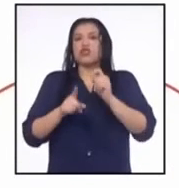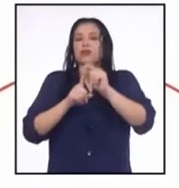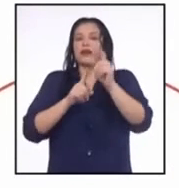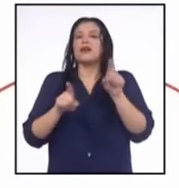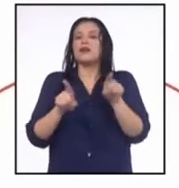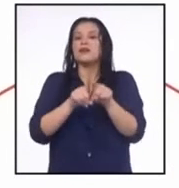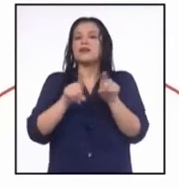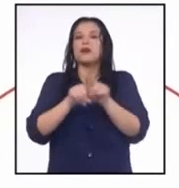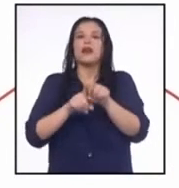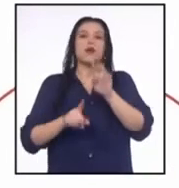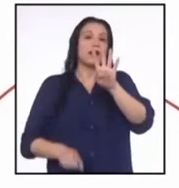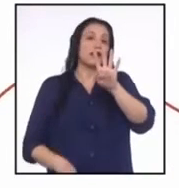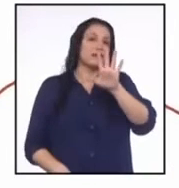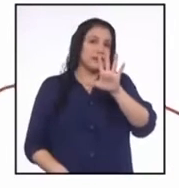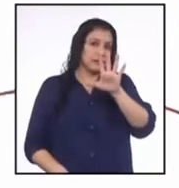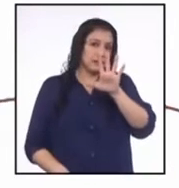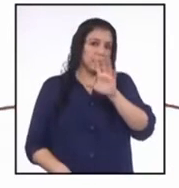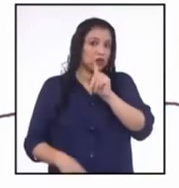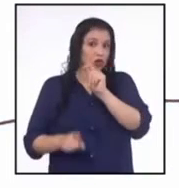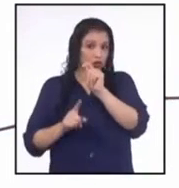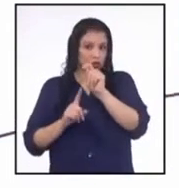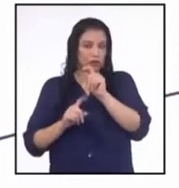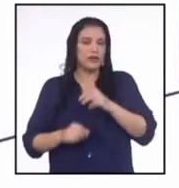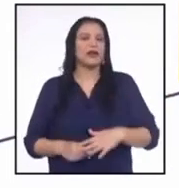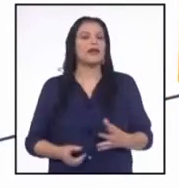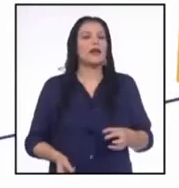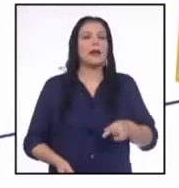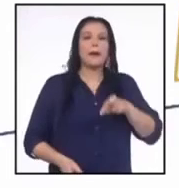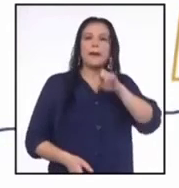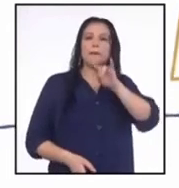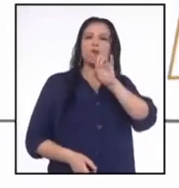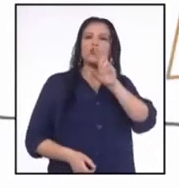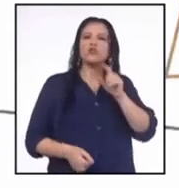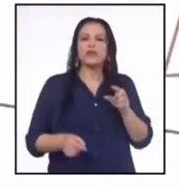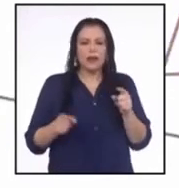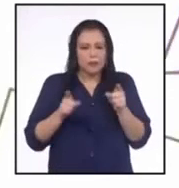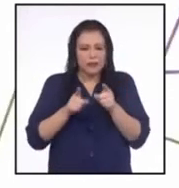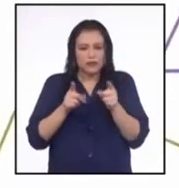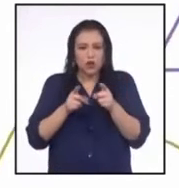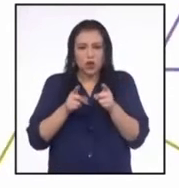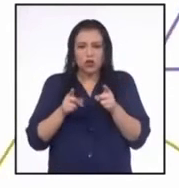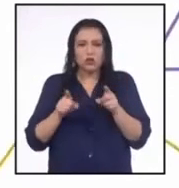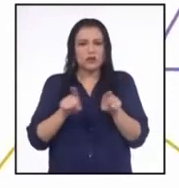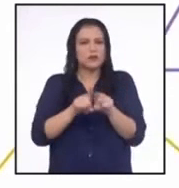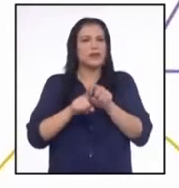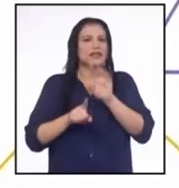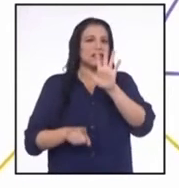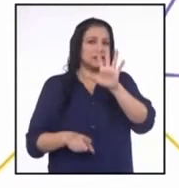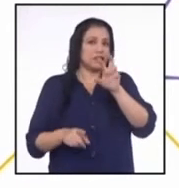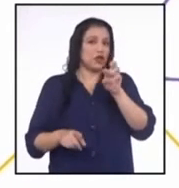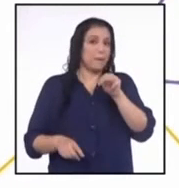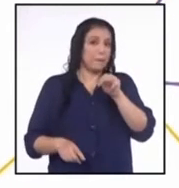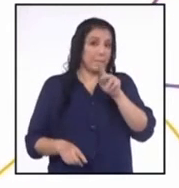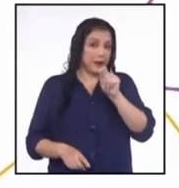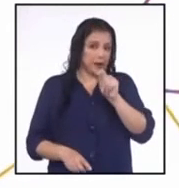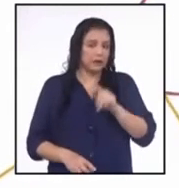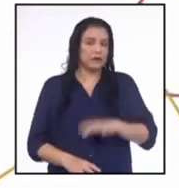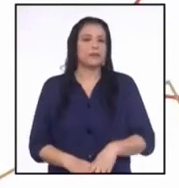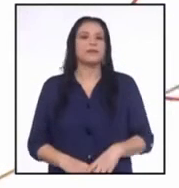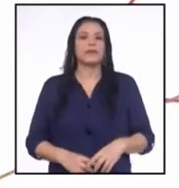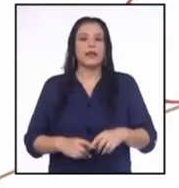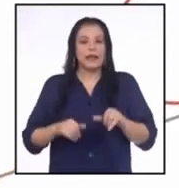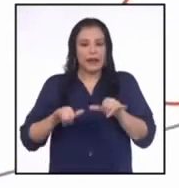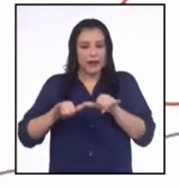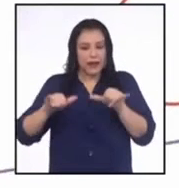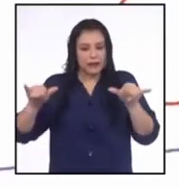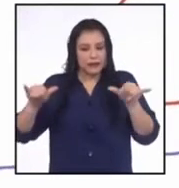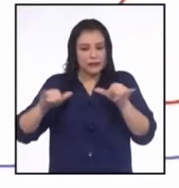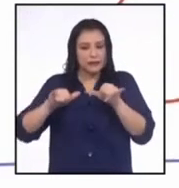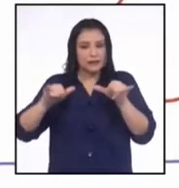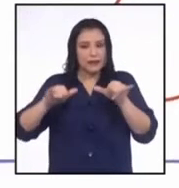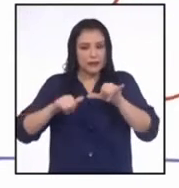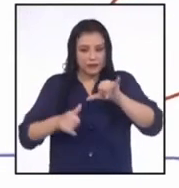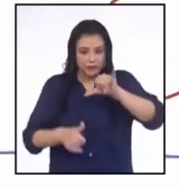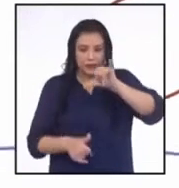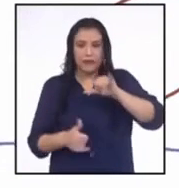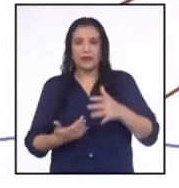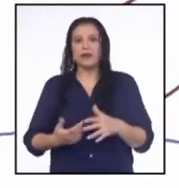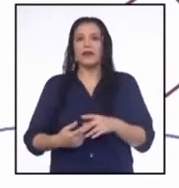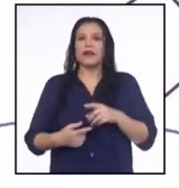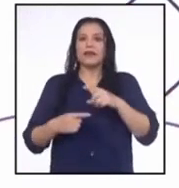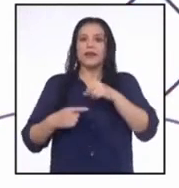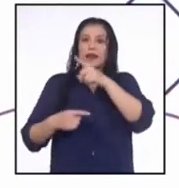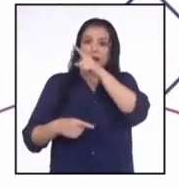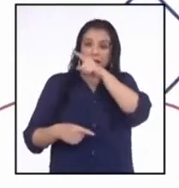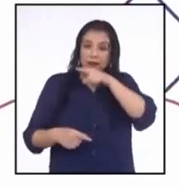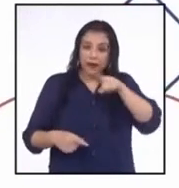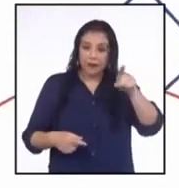a 45 toneladas. Puntal más corto es igual a 5 metros. Distancia de la parte más baja del